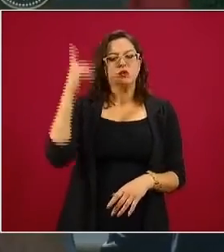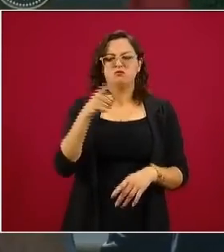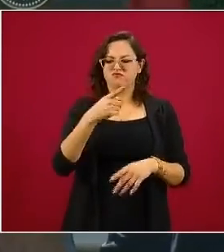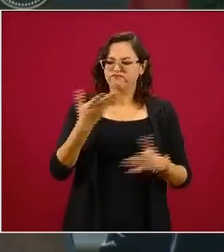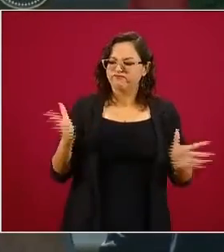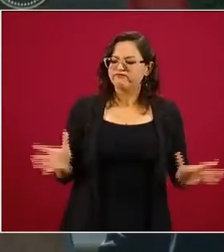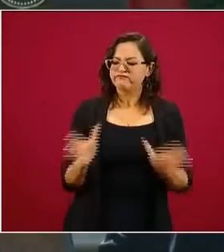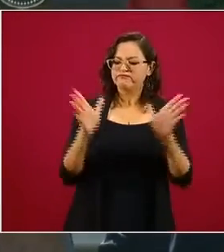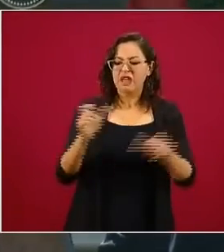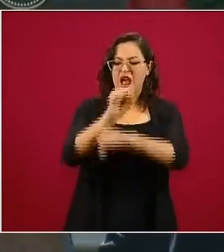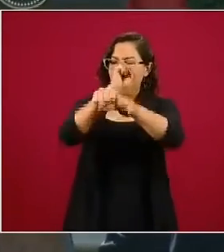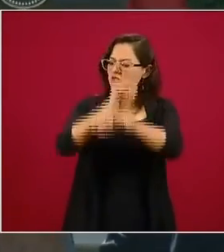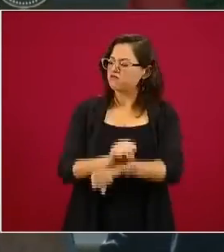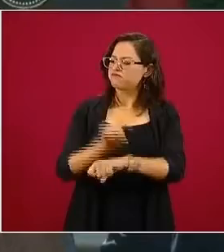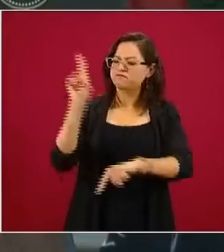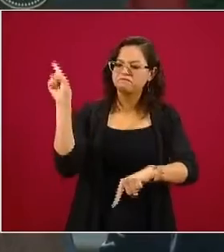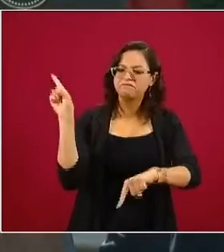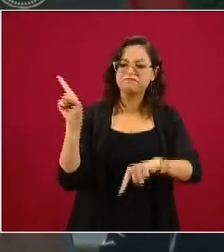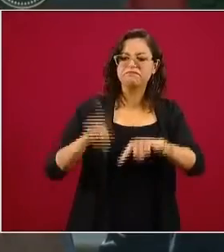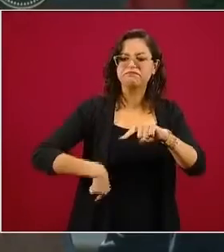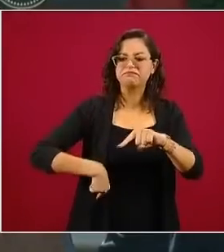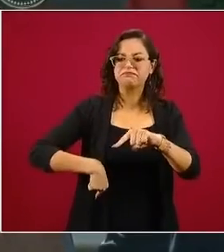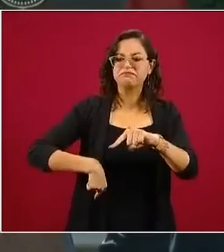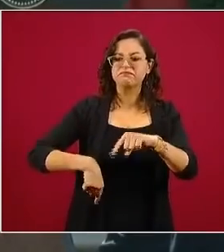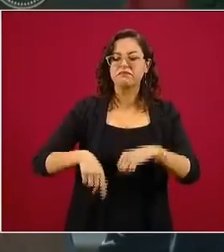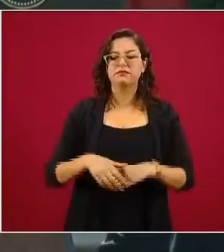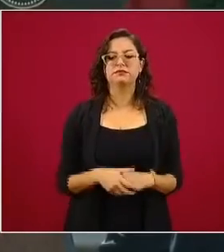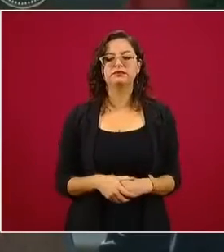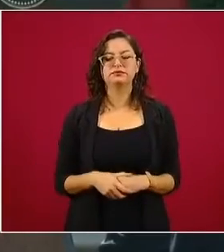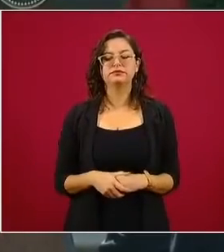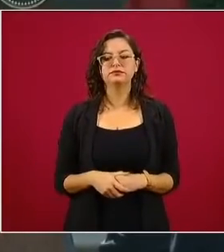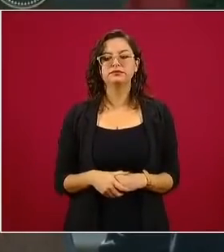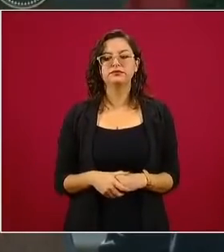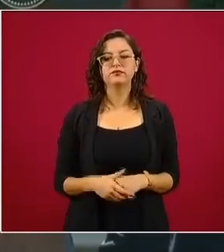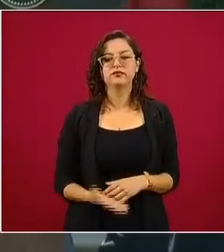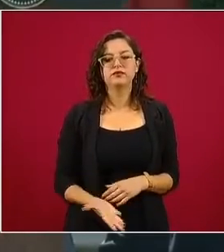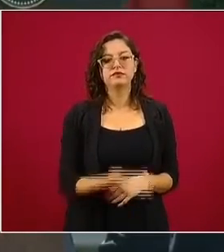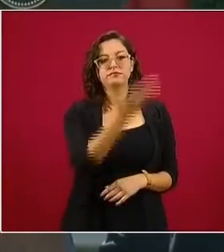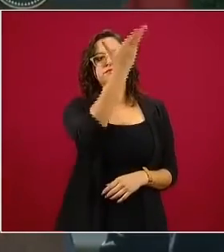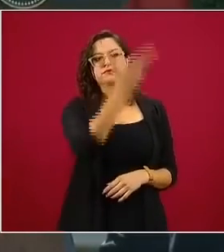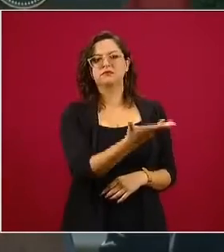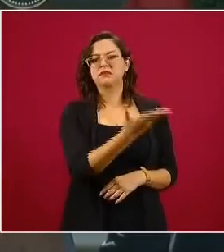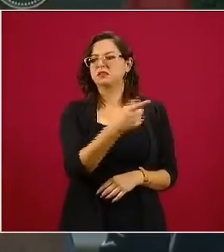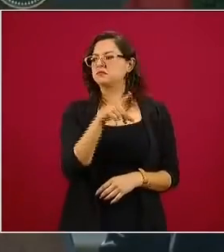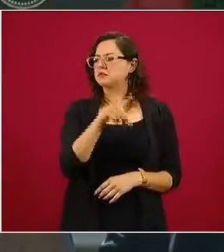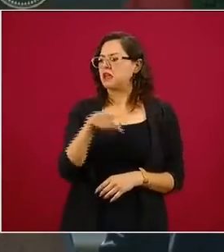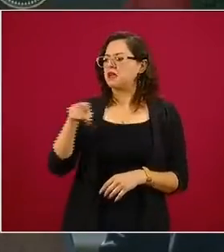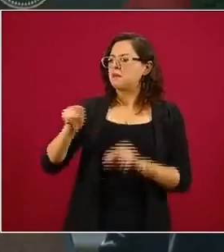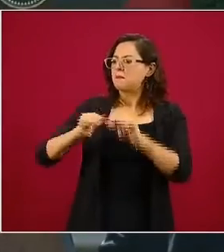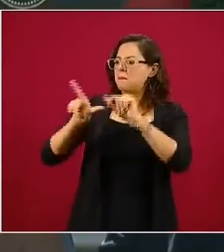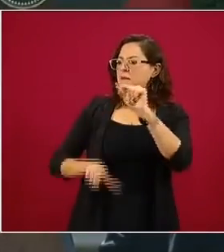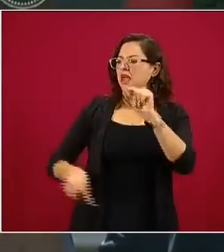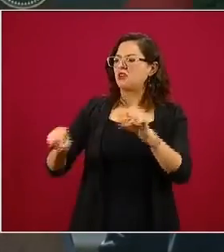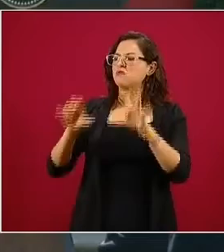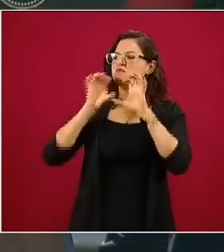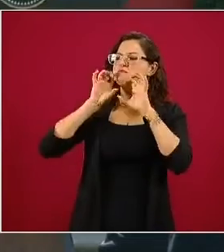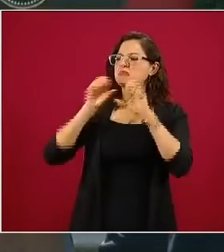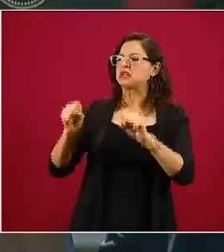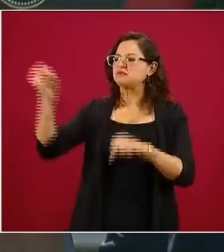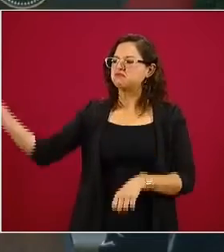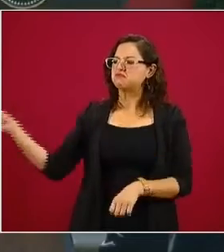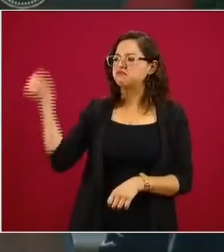de la esclavitud, nunca reconoció al emperador Maximiliano impuesto en